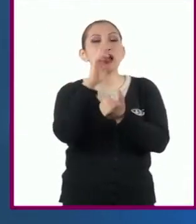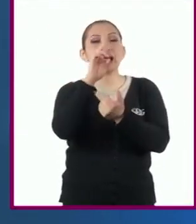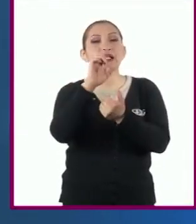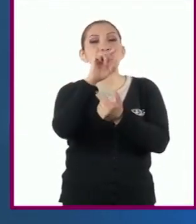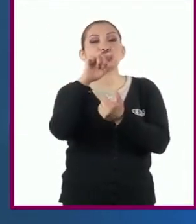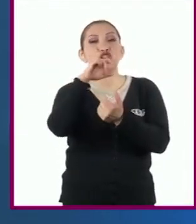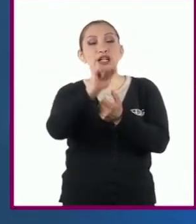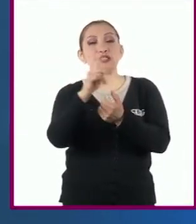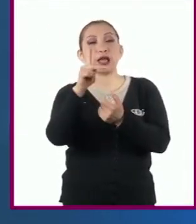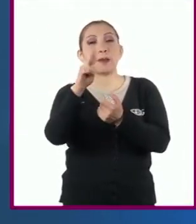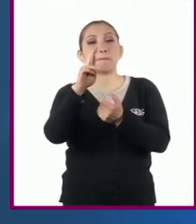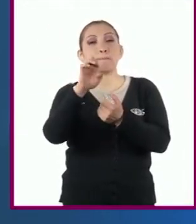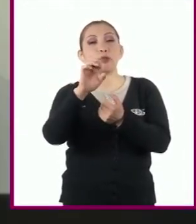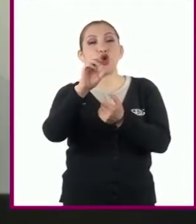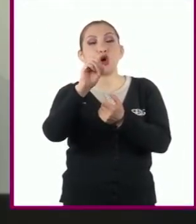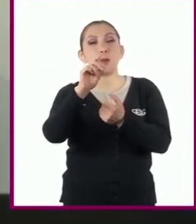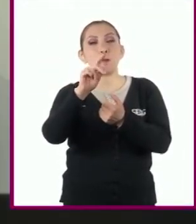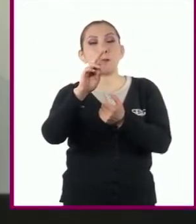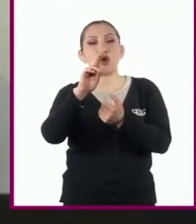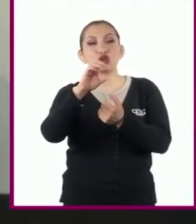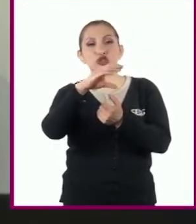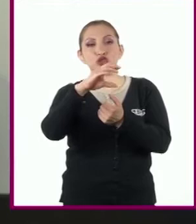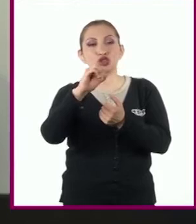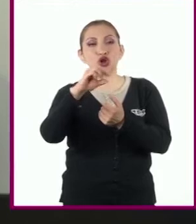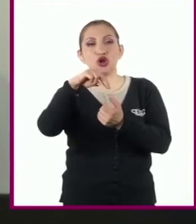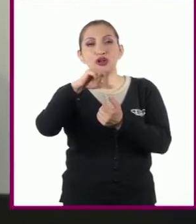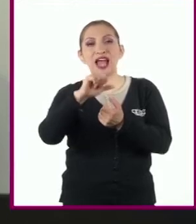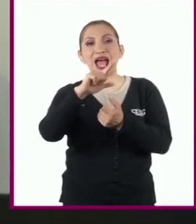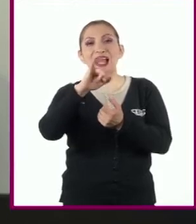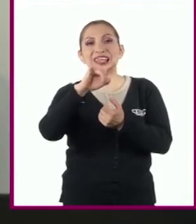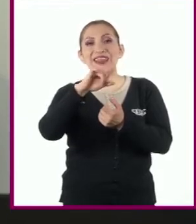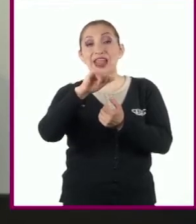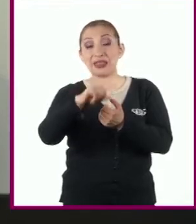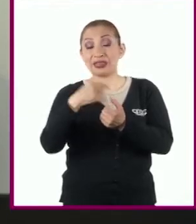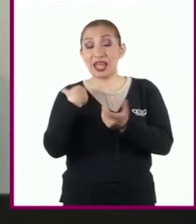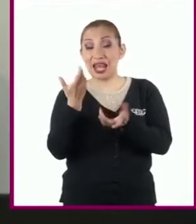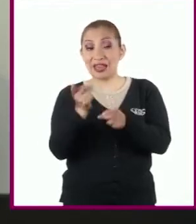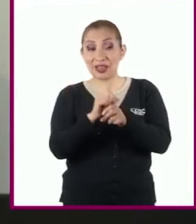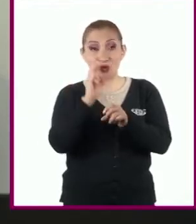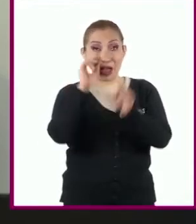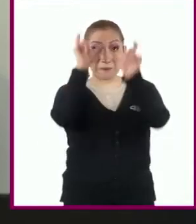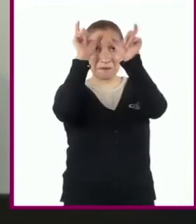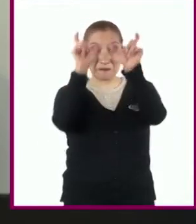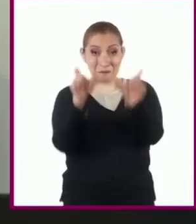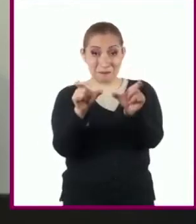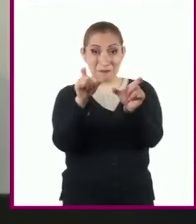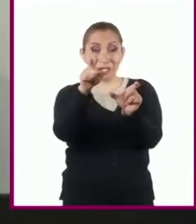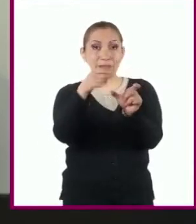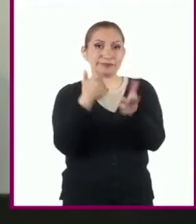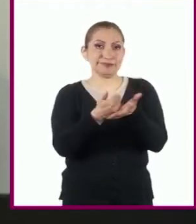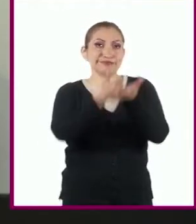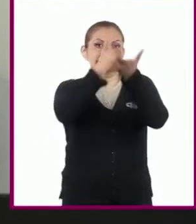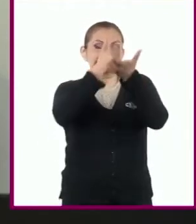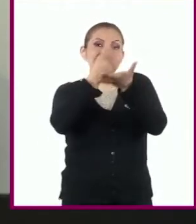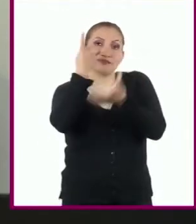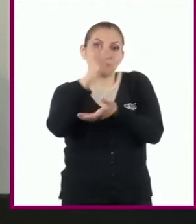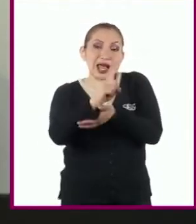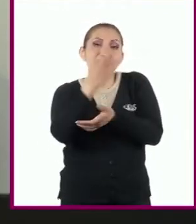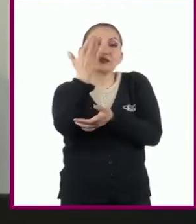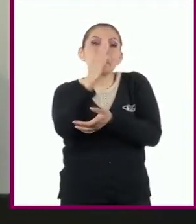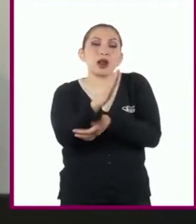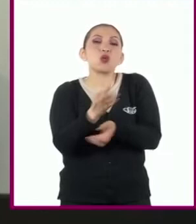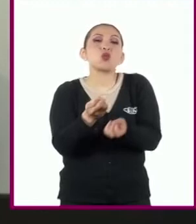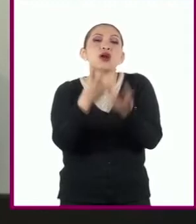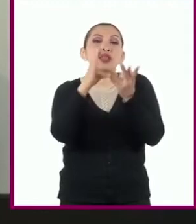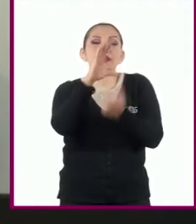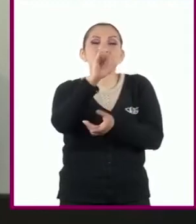razones de proporcionalidad. Y en la vida diaria, una tabla de datos como esta nos permite saber